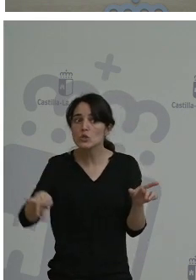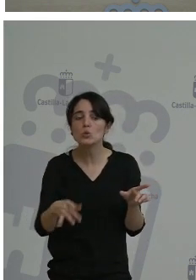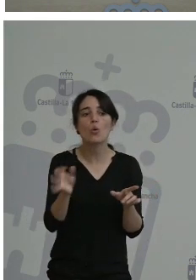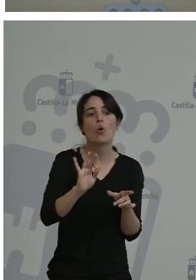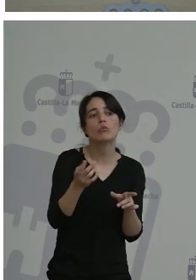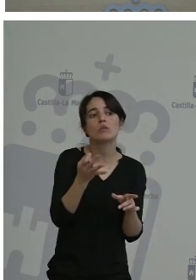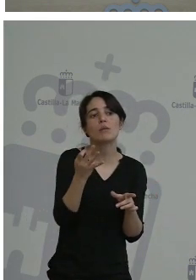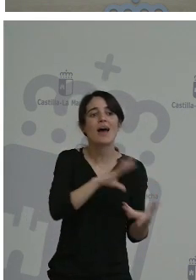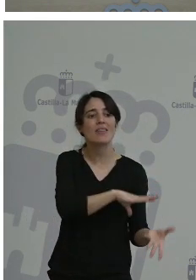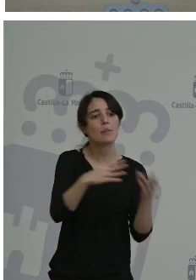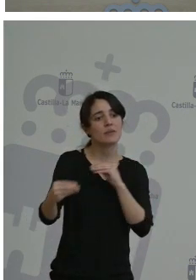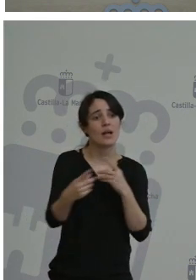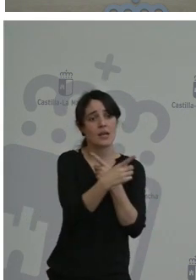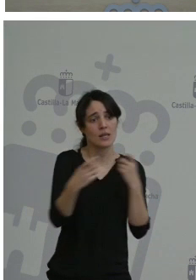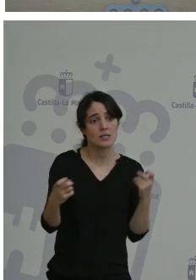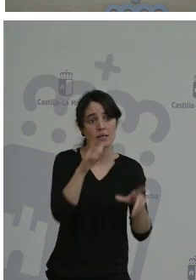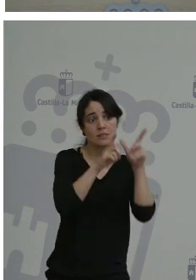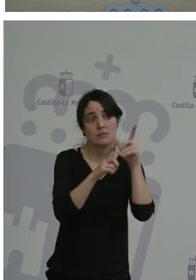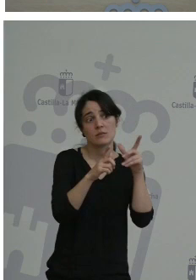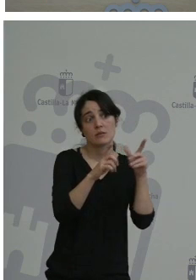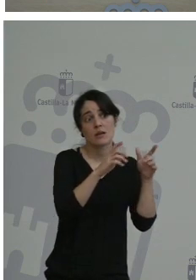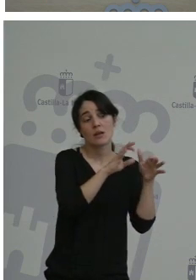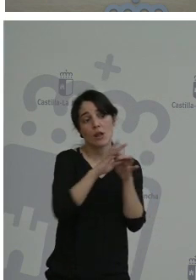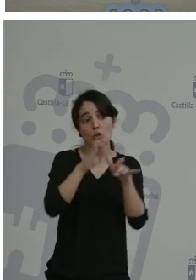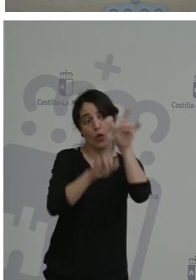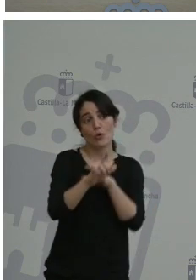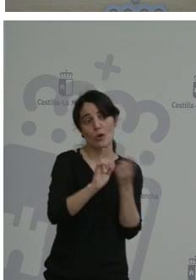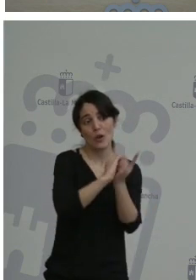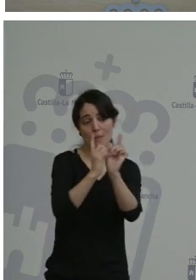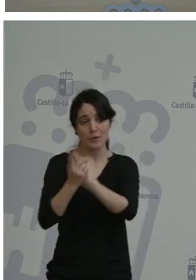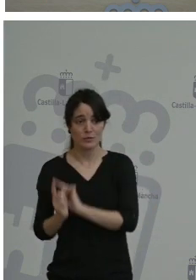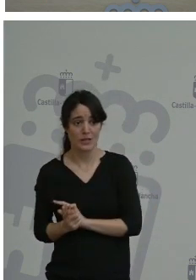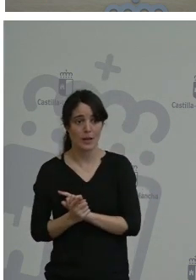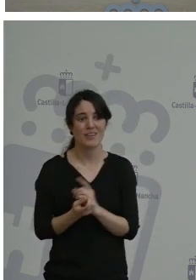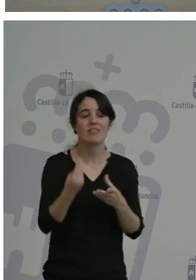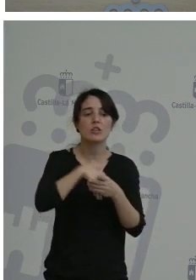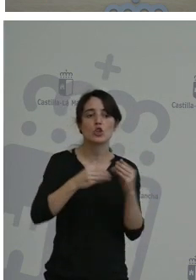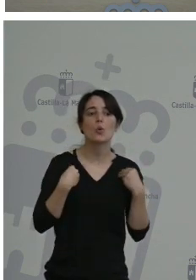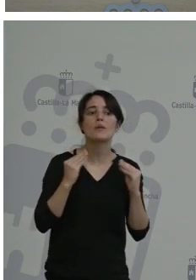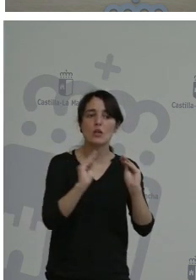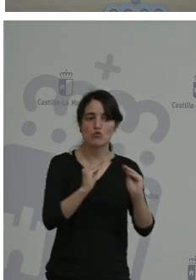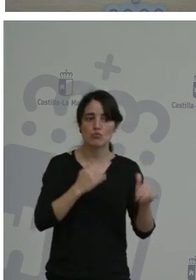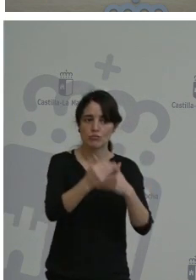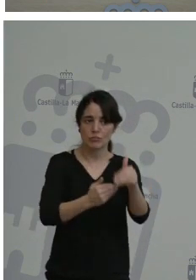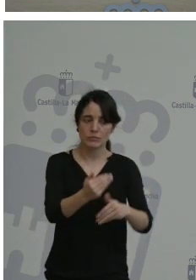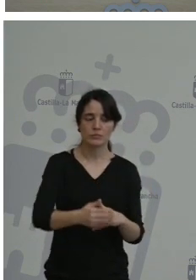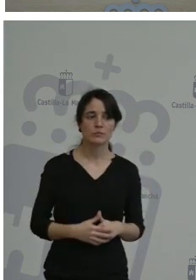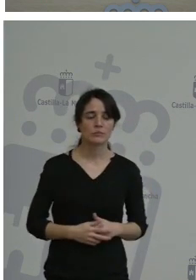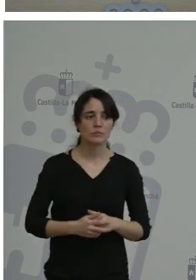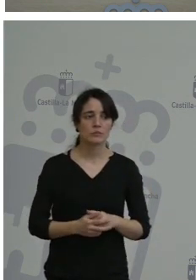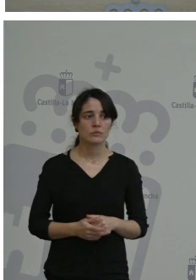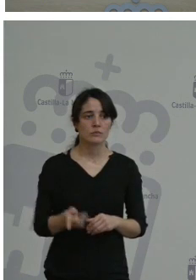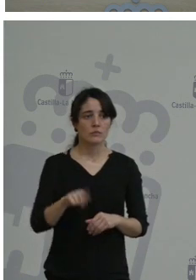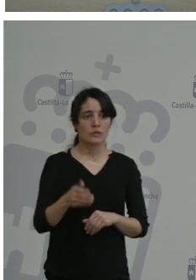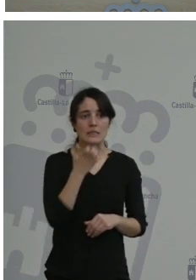puedan ir cambiando y obtengan o cambien a lo largo de su vida. En cuanto hemos estado hablando de cambios